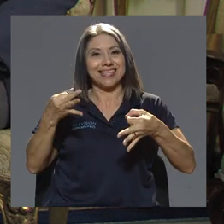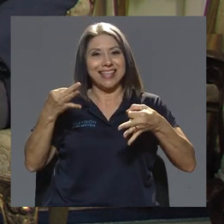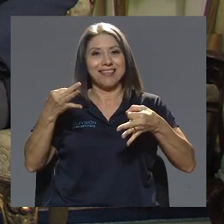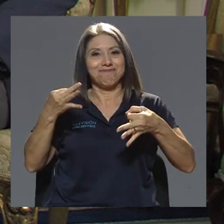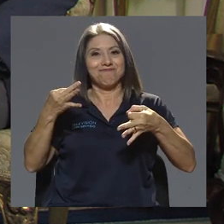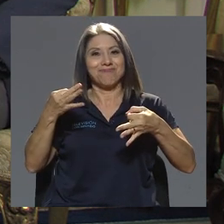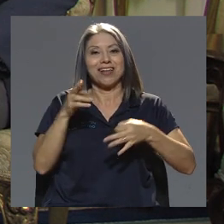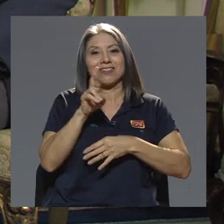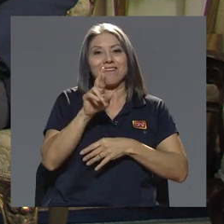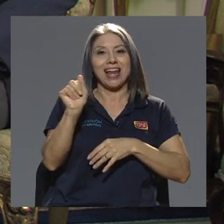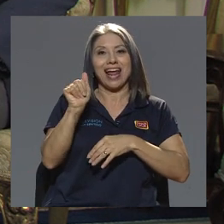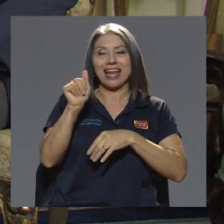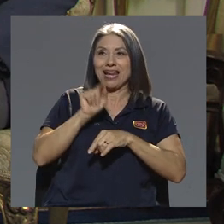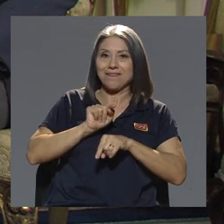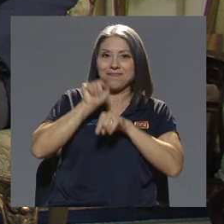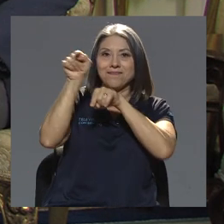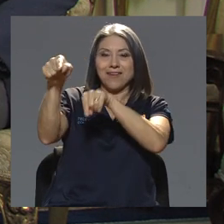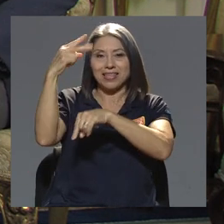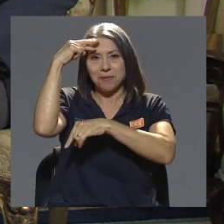un tiempo. Rafael Ángel cayó en